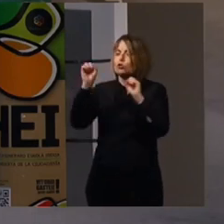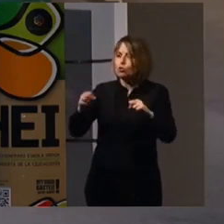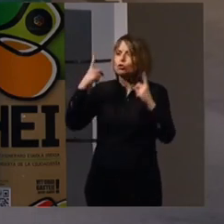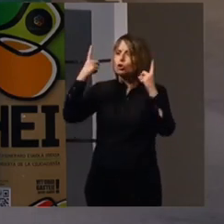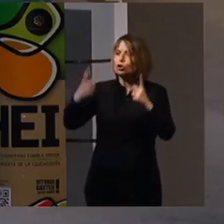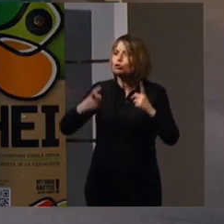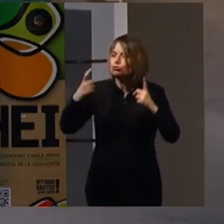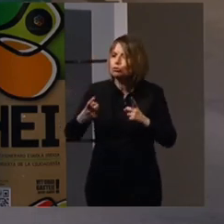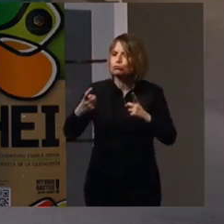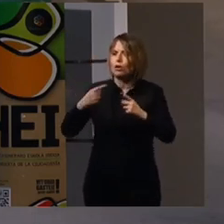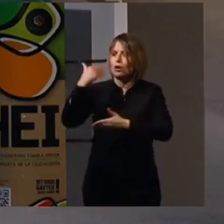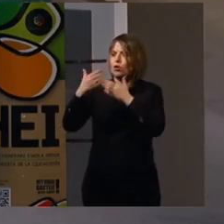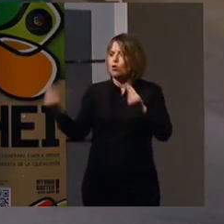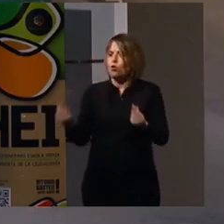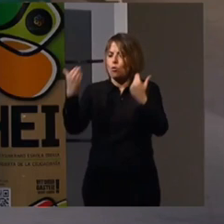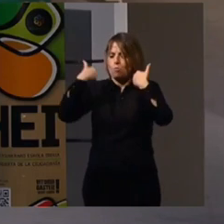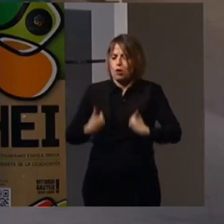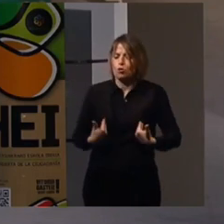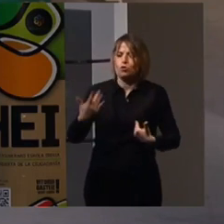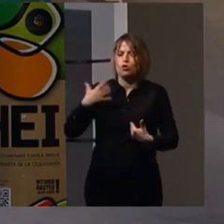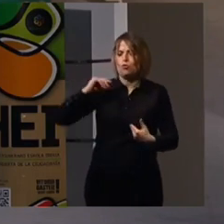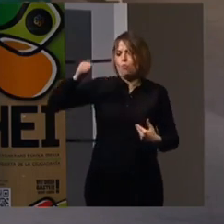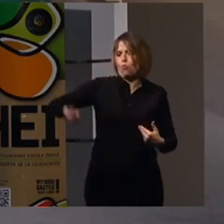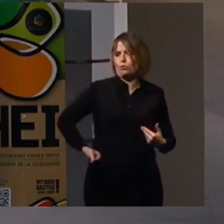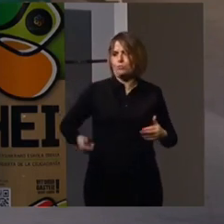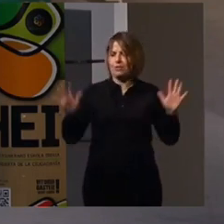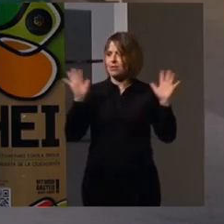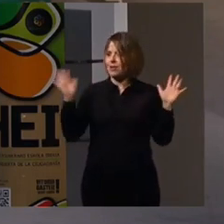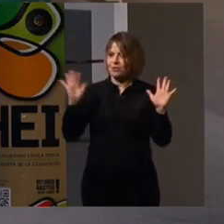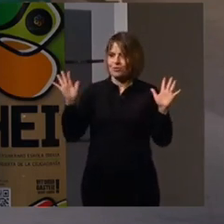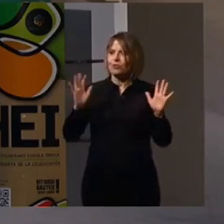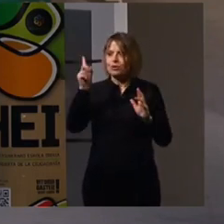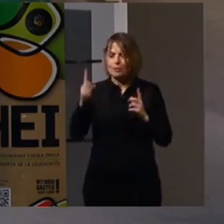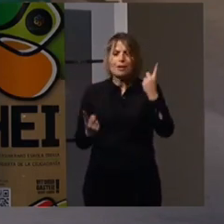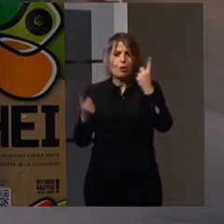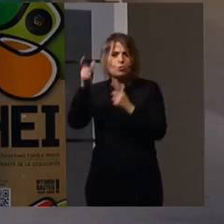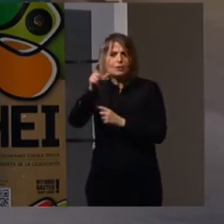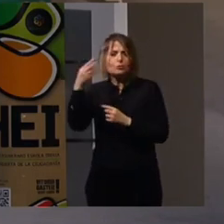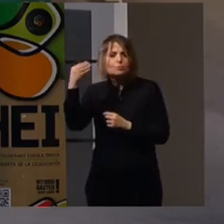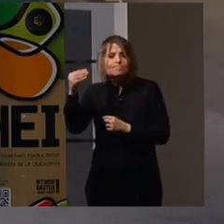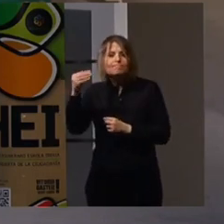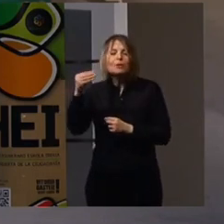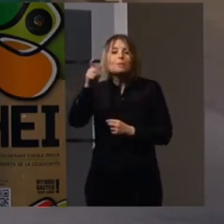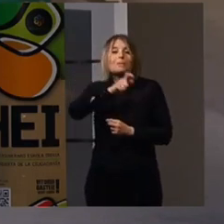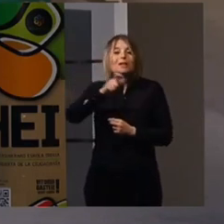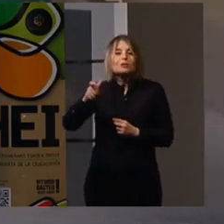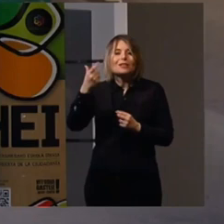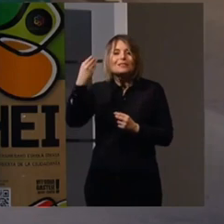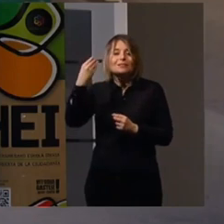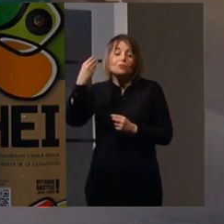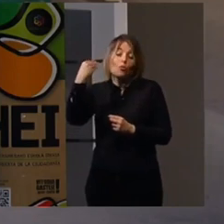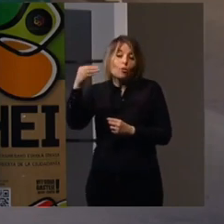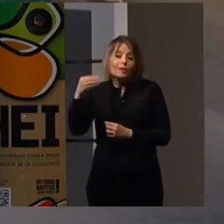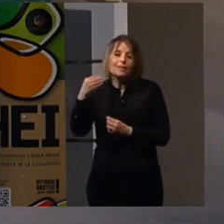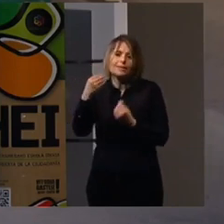entonces yo voy a intentar sacar lo mejor de mí mismo y hacerme multimillonario, que hay un sector de la juventud que también está en esas. Pero mucha gente, ¿no? Mucha